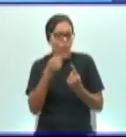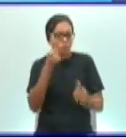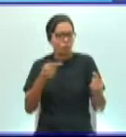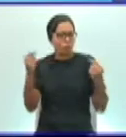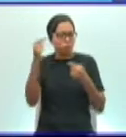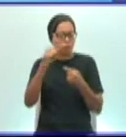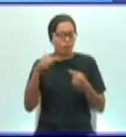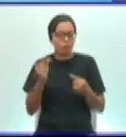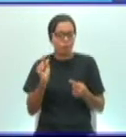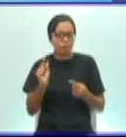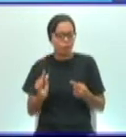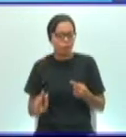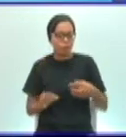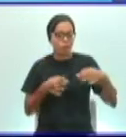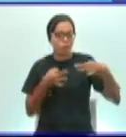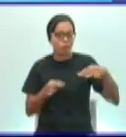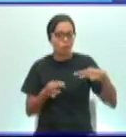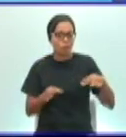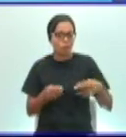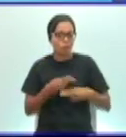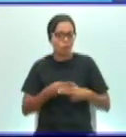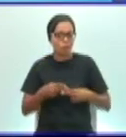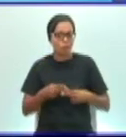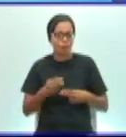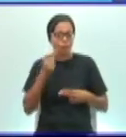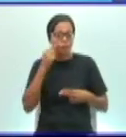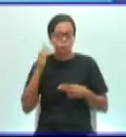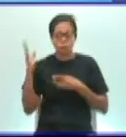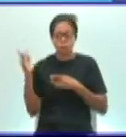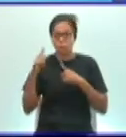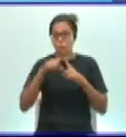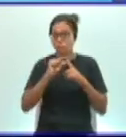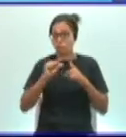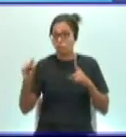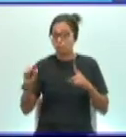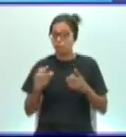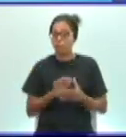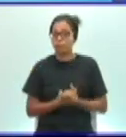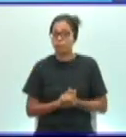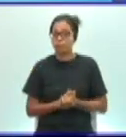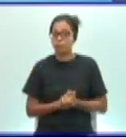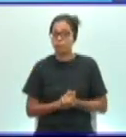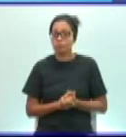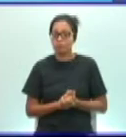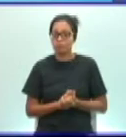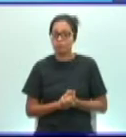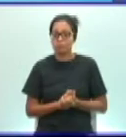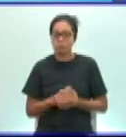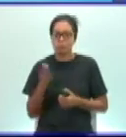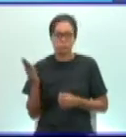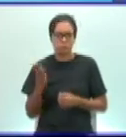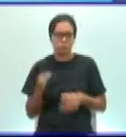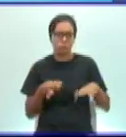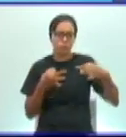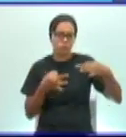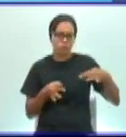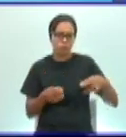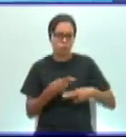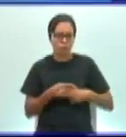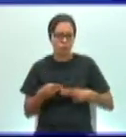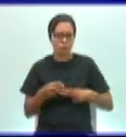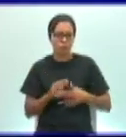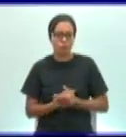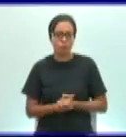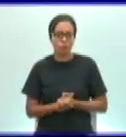y documentos históricos. Vamos entonces a la temática para que les quede ya en el cuaderno y vamos a adentrarnos rápido en los documentos históricos. Por lo